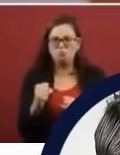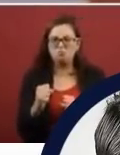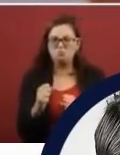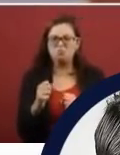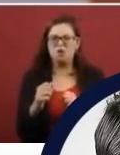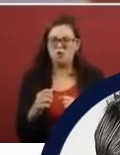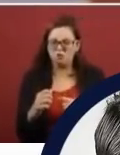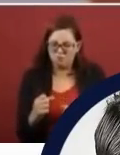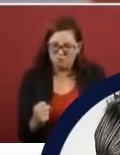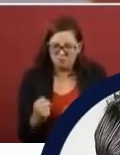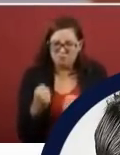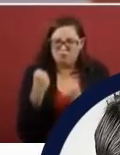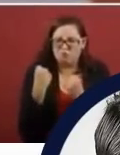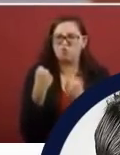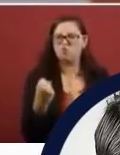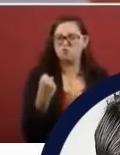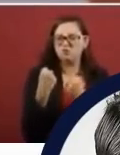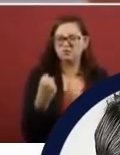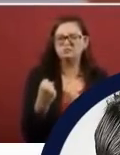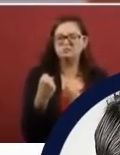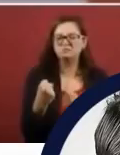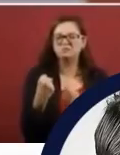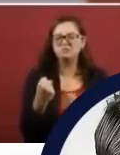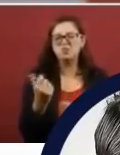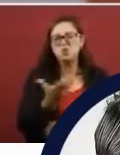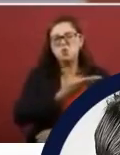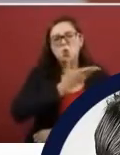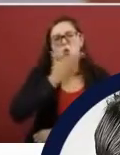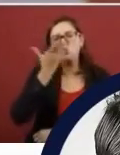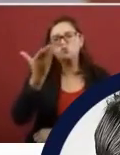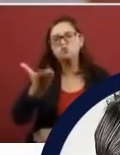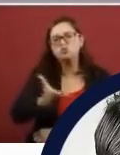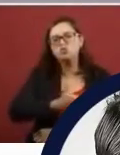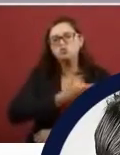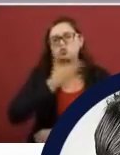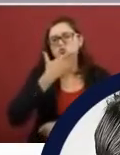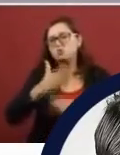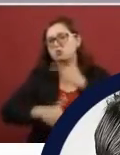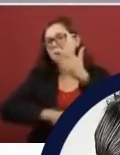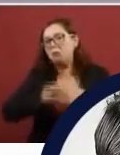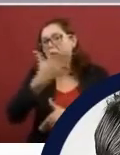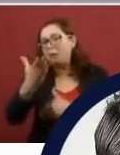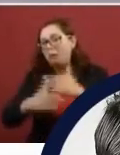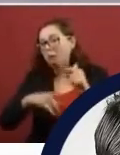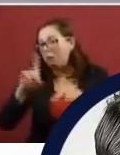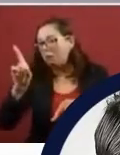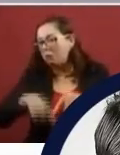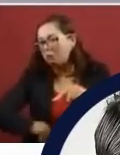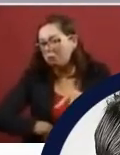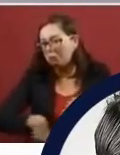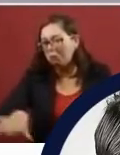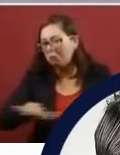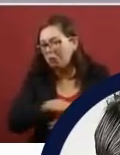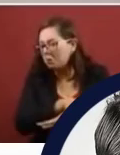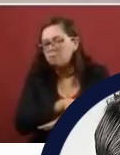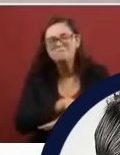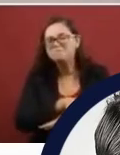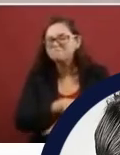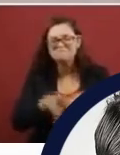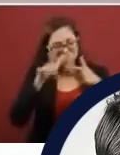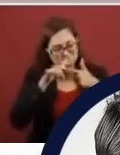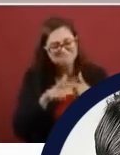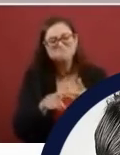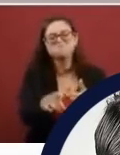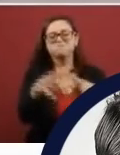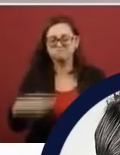reconstruirlo desde abajo con todos para hacer que aquellos que quedaron marginados, excluidos, los que no tenían nombre, hoy estén en el centro del debate. Y